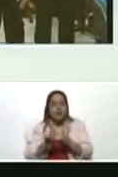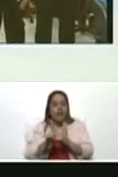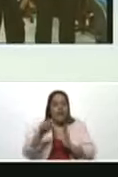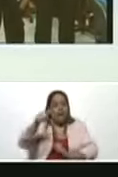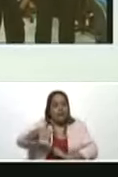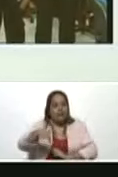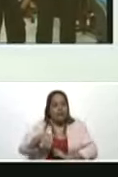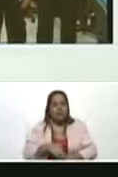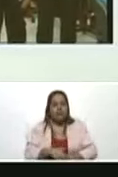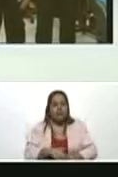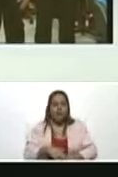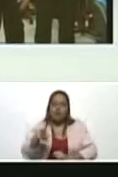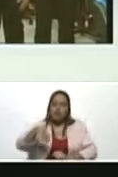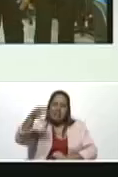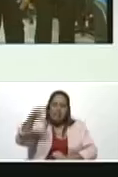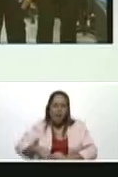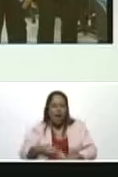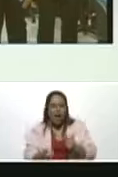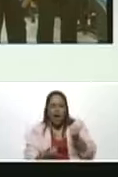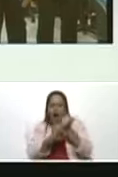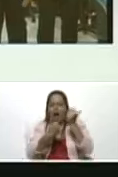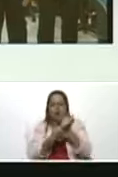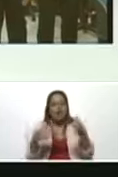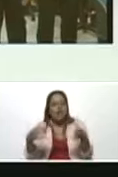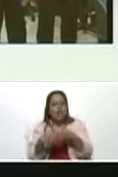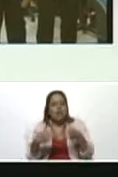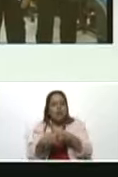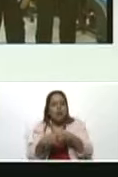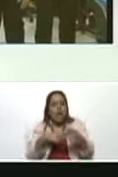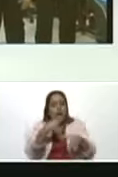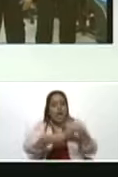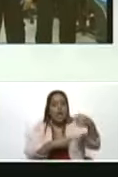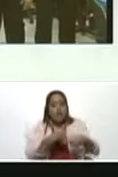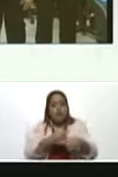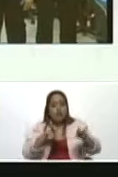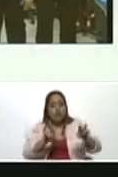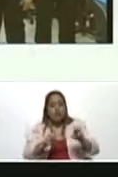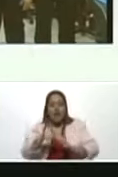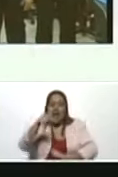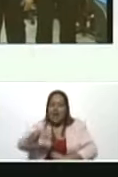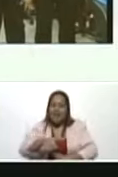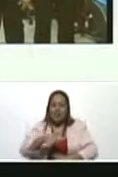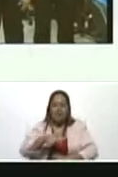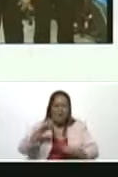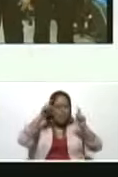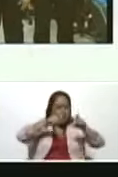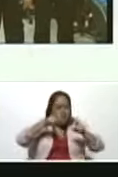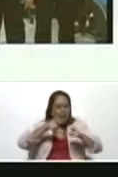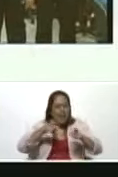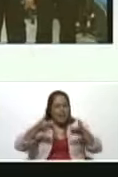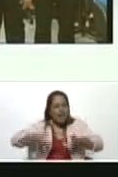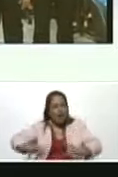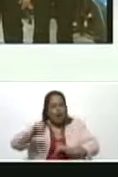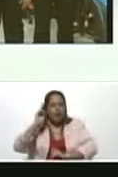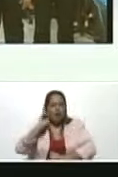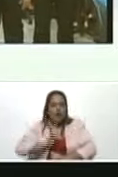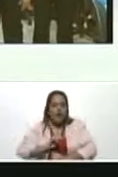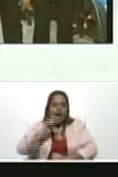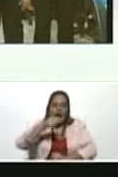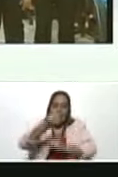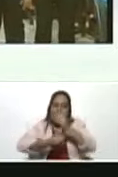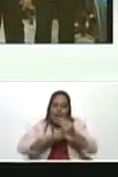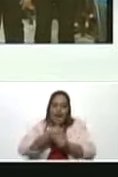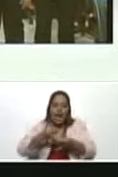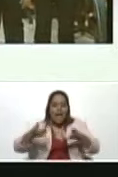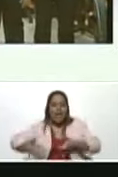estamos, cuente usted con este equipo, con esta generación de relevo. Aquí se está formando el hijo de Bolívar, aquí estamos formando